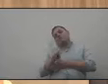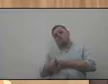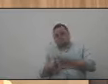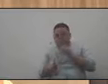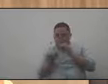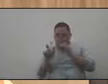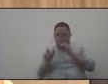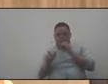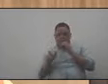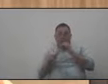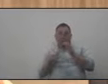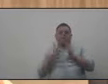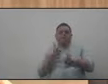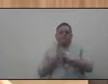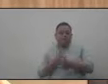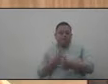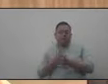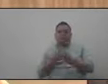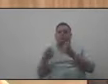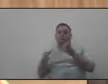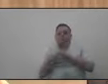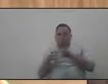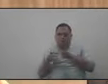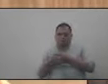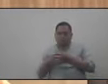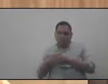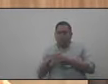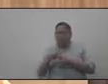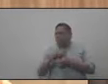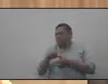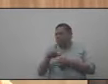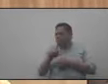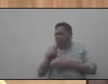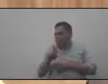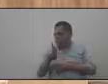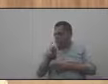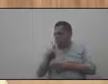a toda nuestra asociación, a nuestros líderes, don Fernando,